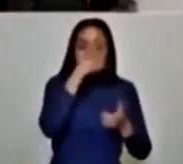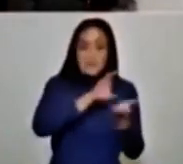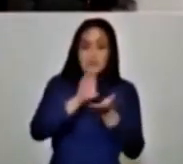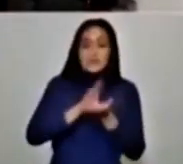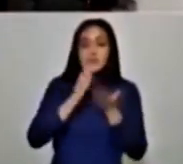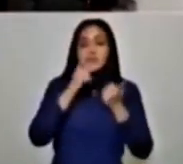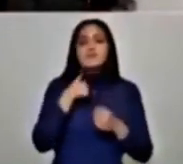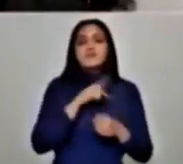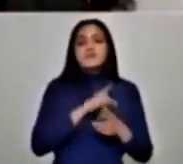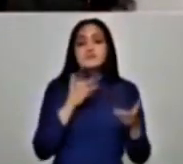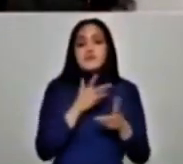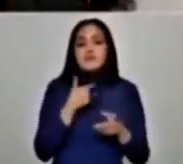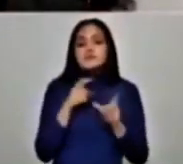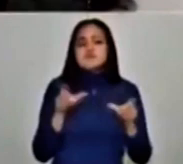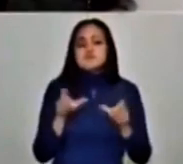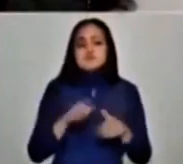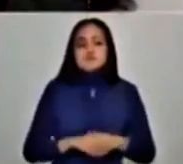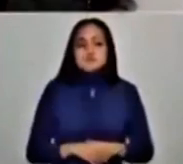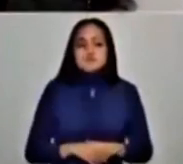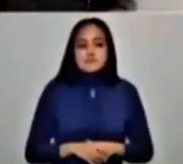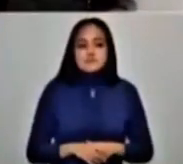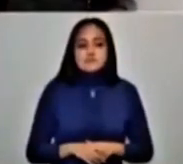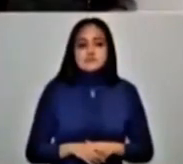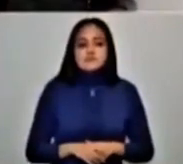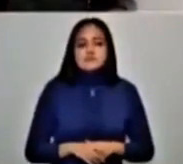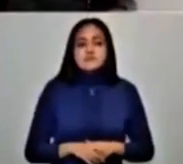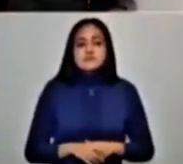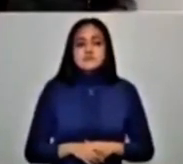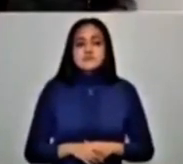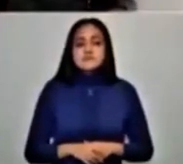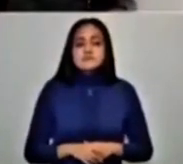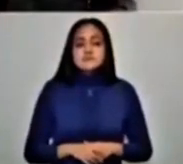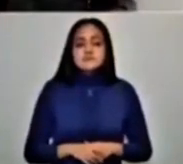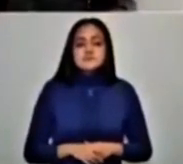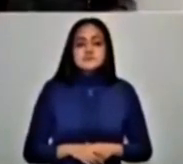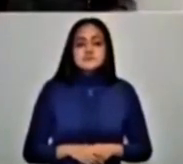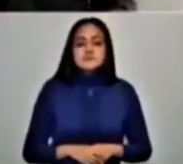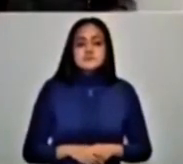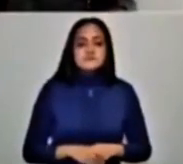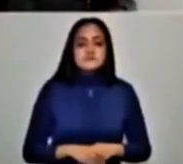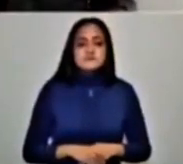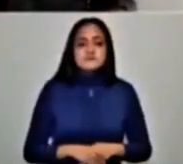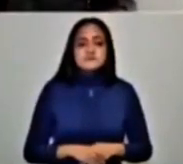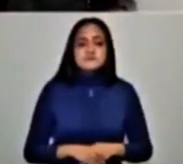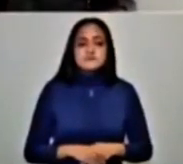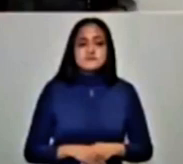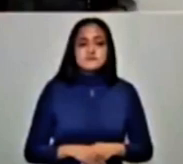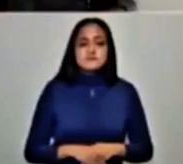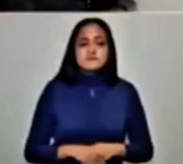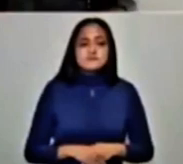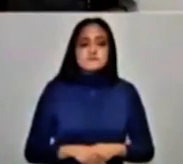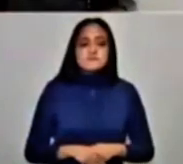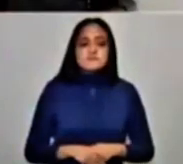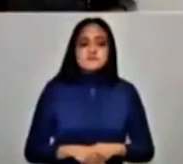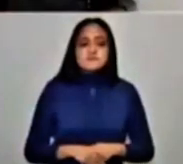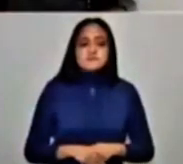etiquetados… El 50% y fracción, sí, que son de libre disposición, en realidad no son de libre disposición, porque ya